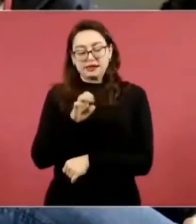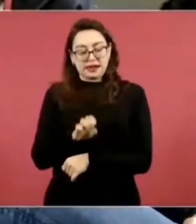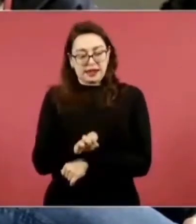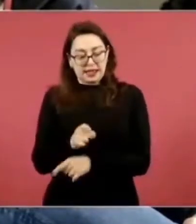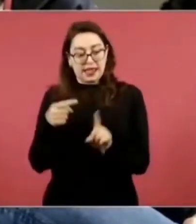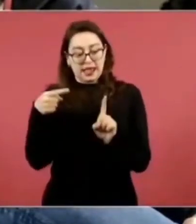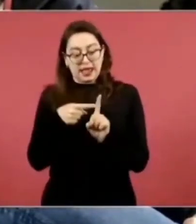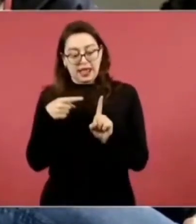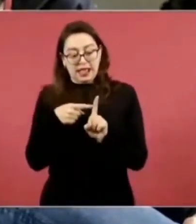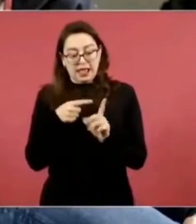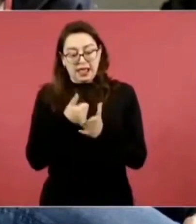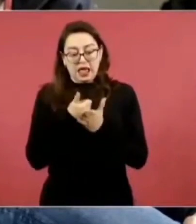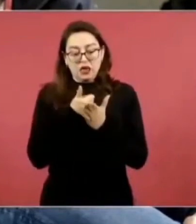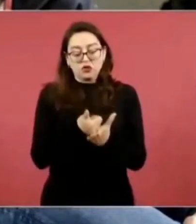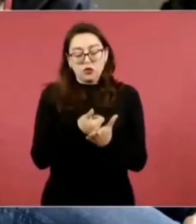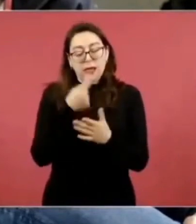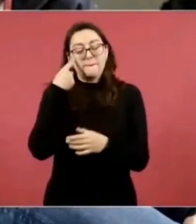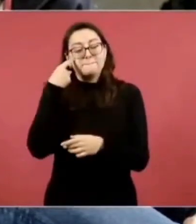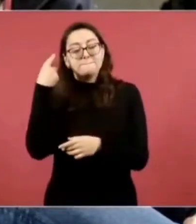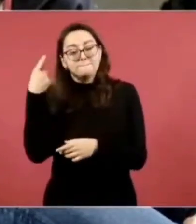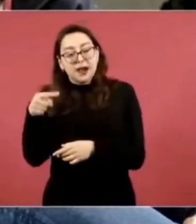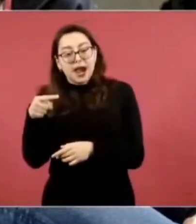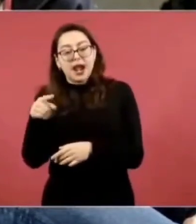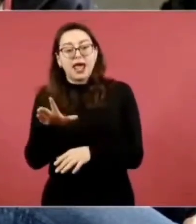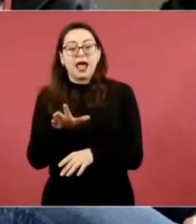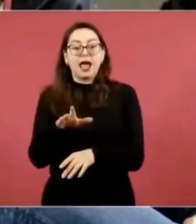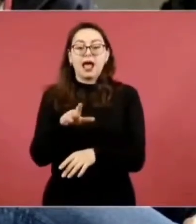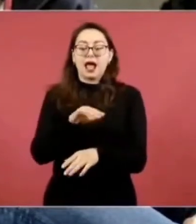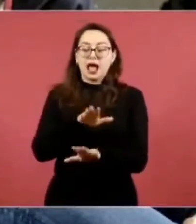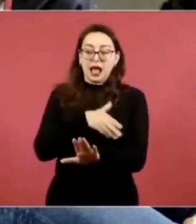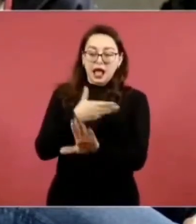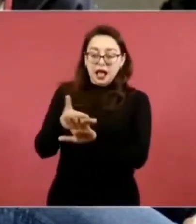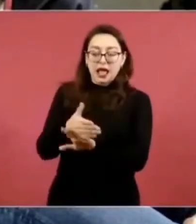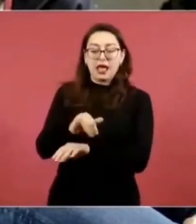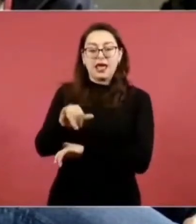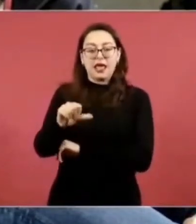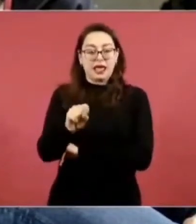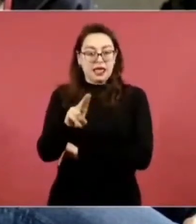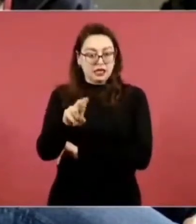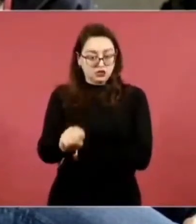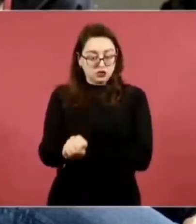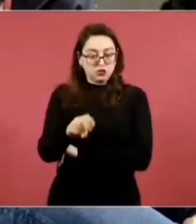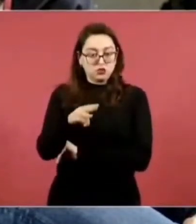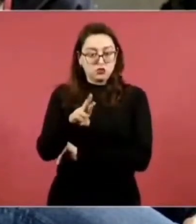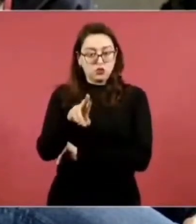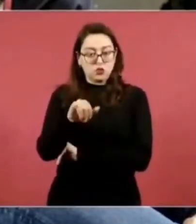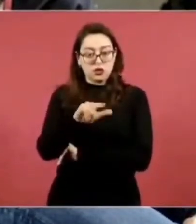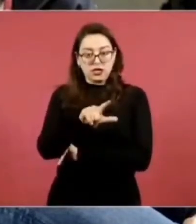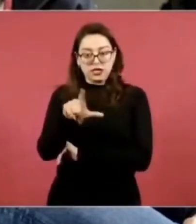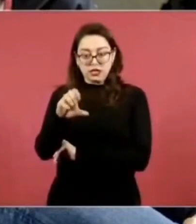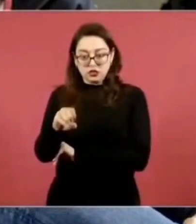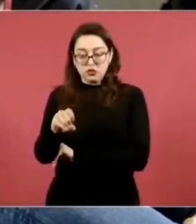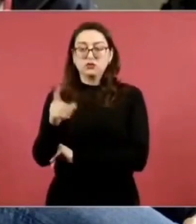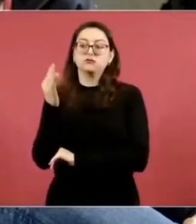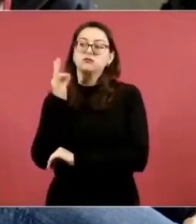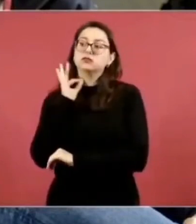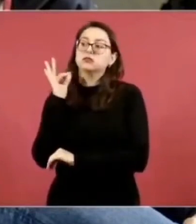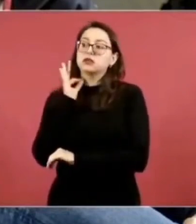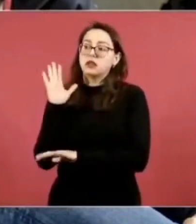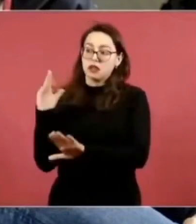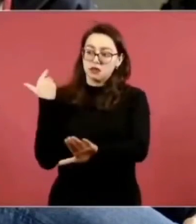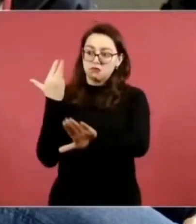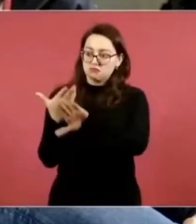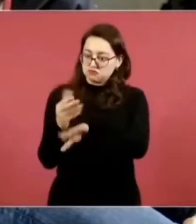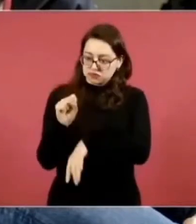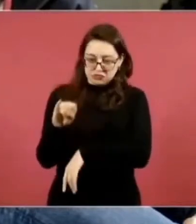en los testimoniales contra Jesús Murillo Caram, respaldando la posición de la Fiscalía para que